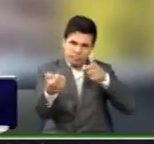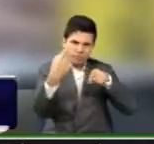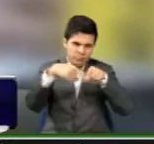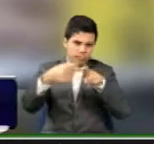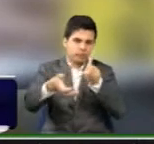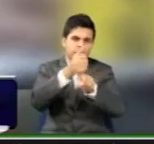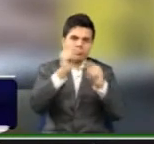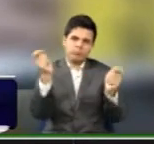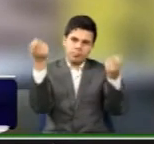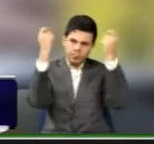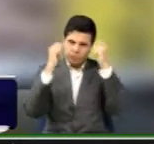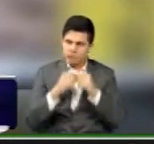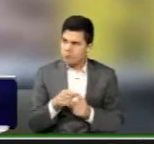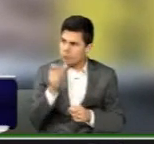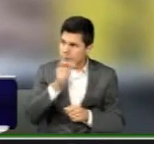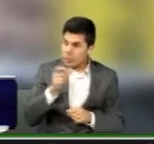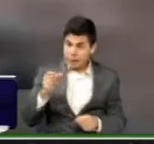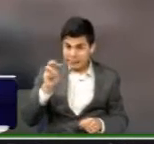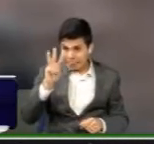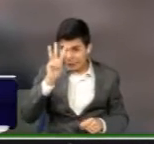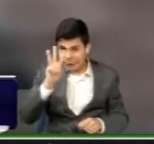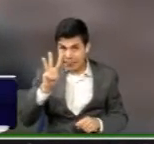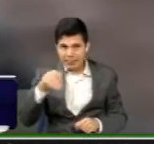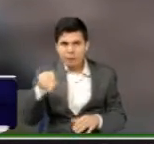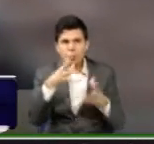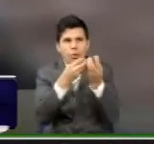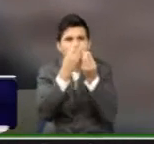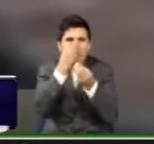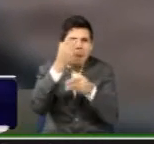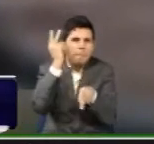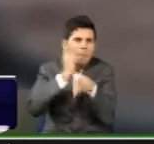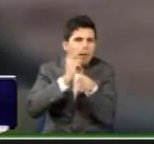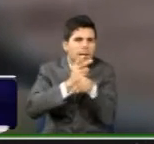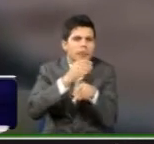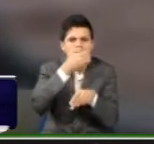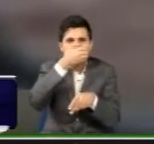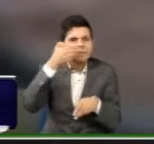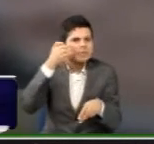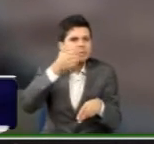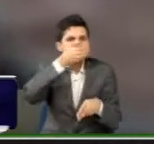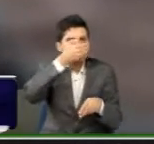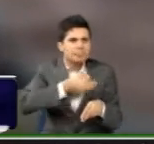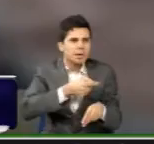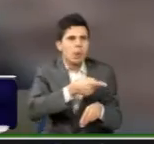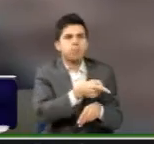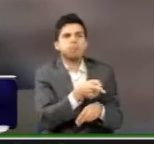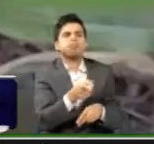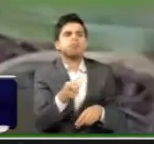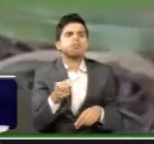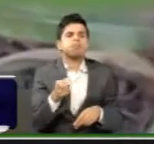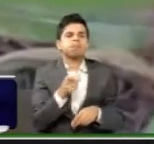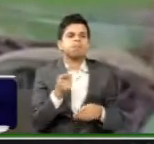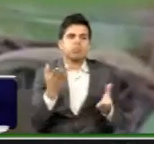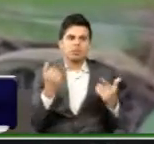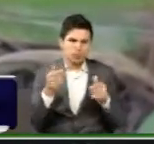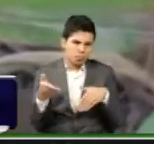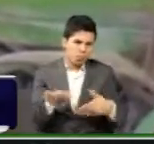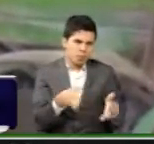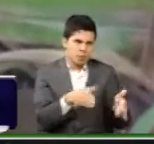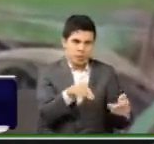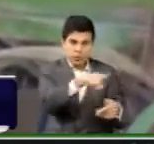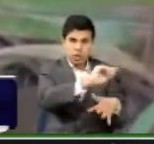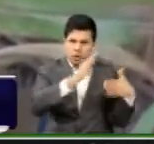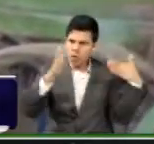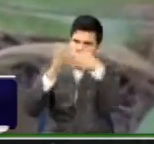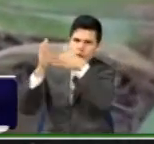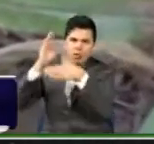3 integrantes de una simbiosis criminal entre el ELN y la FARC que pretendían agredir a